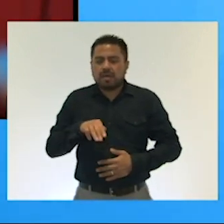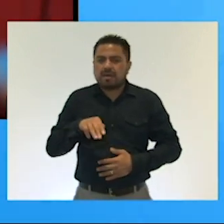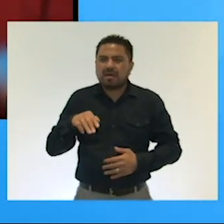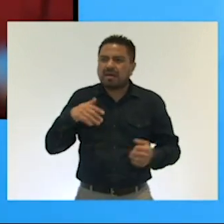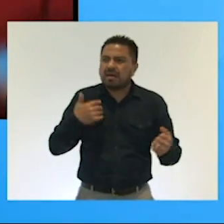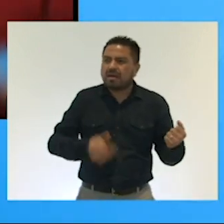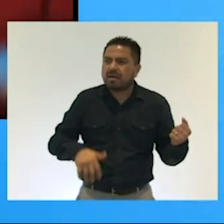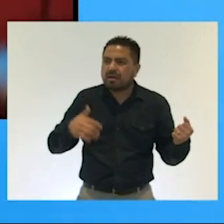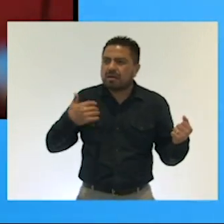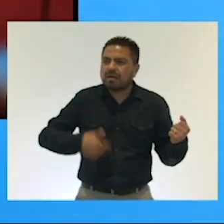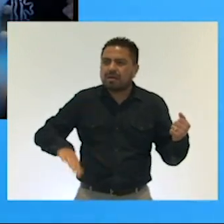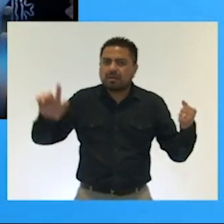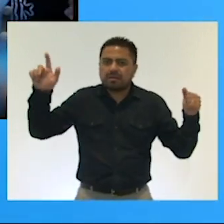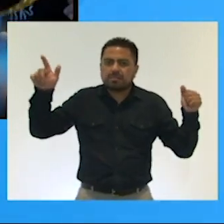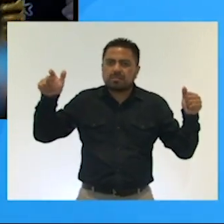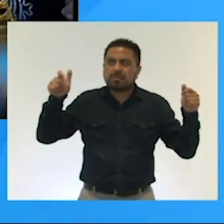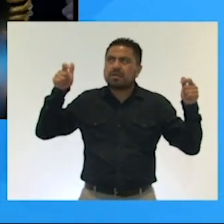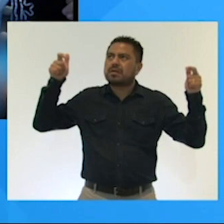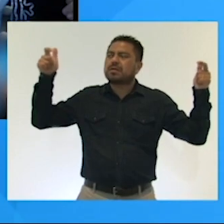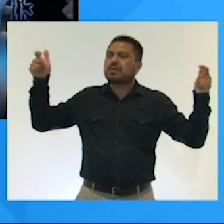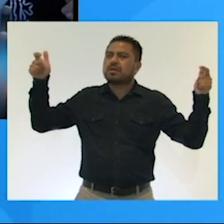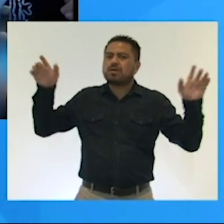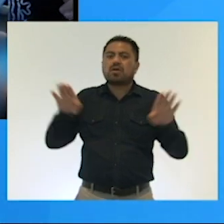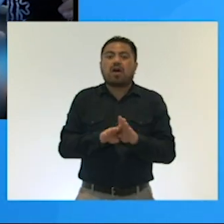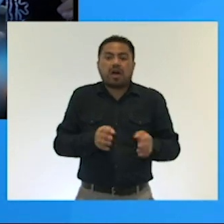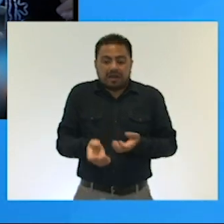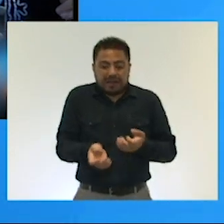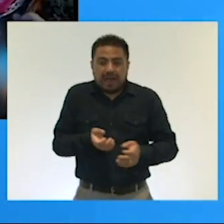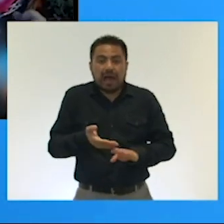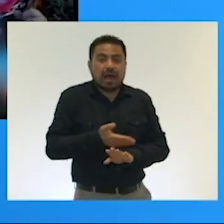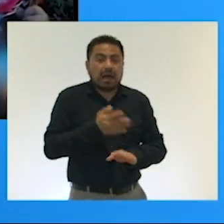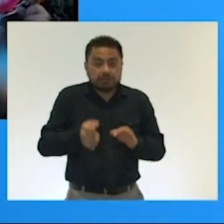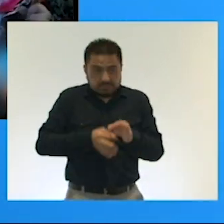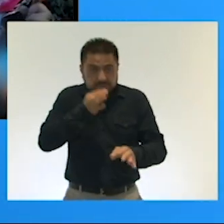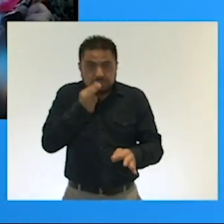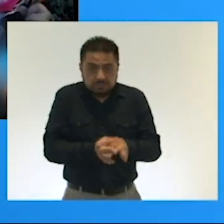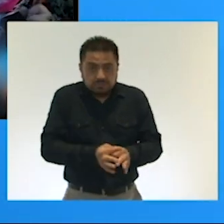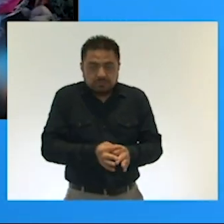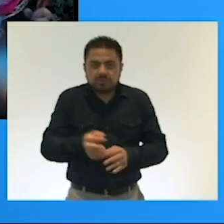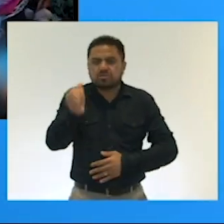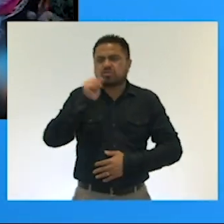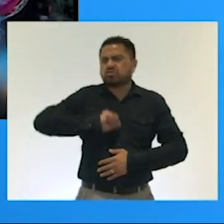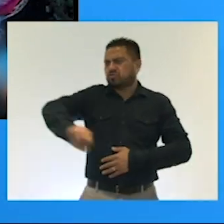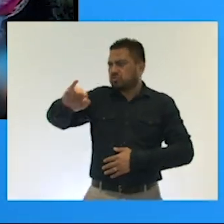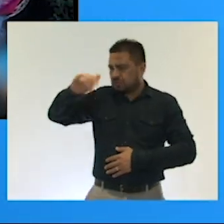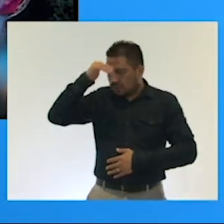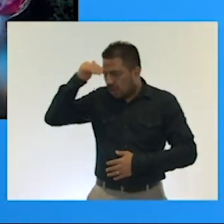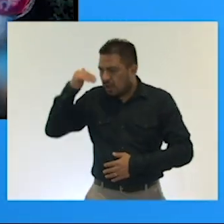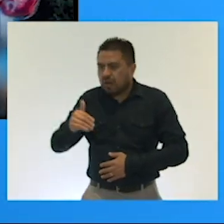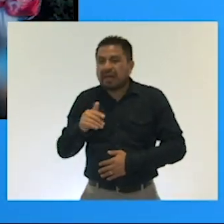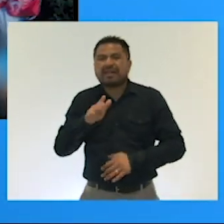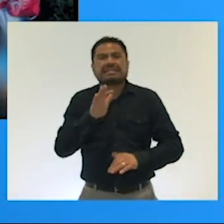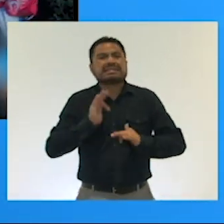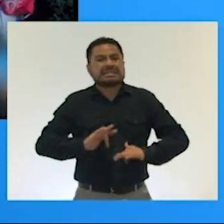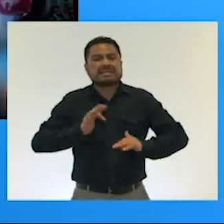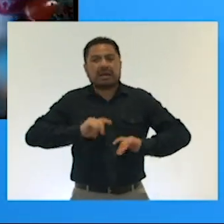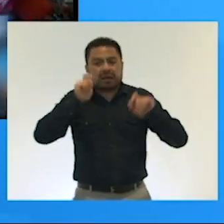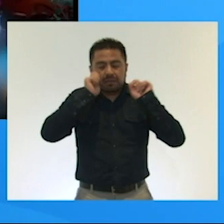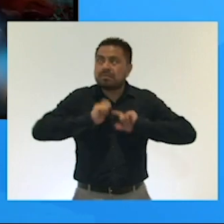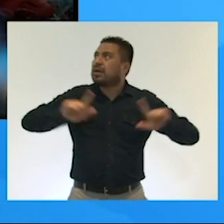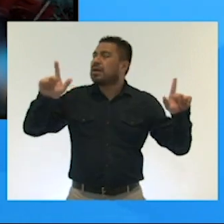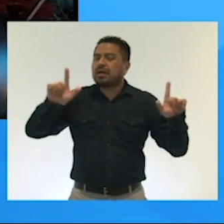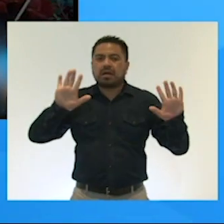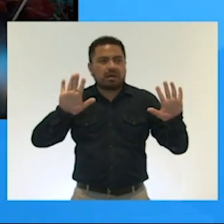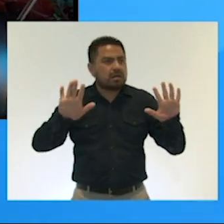¿Mariachi? Sí. ¿Cómo lo ensayamos, eh? ¿Estamos listos? ¡Sí, señor! Tranquilos, la van a despertar. Muy bien,